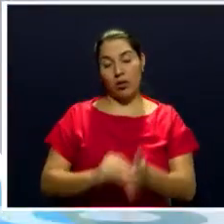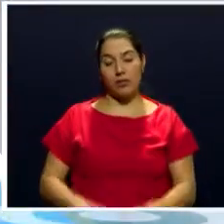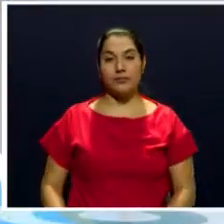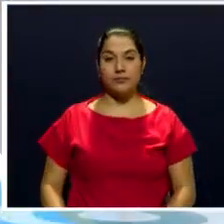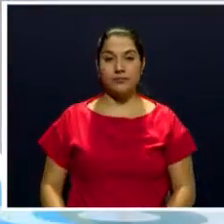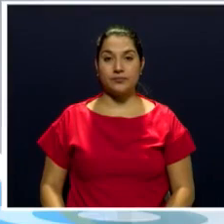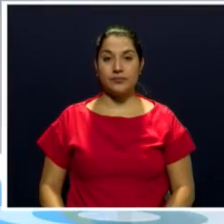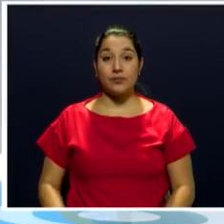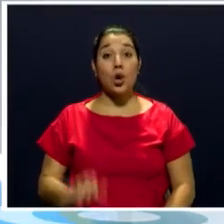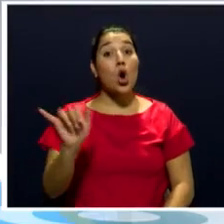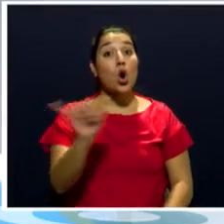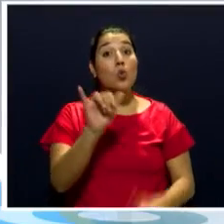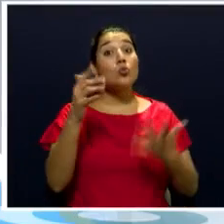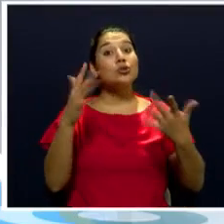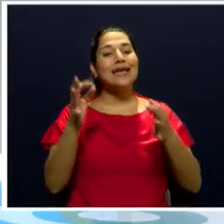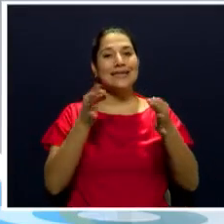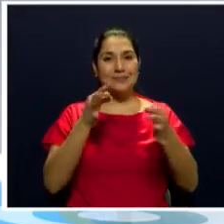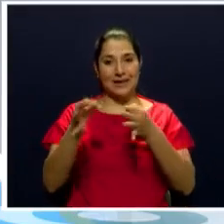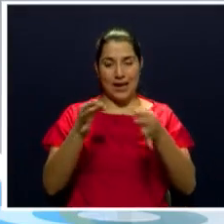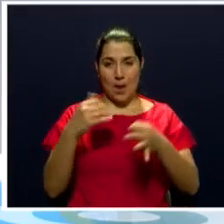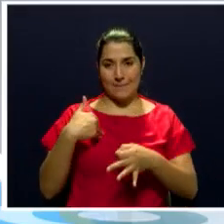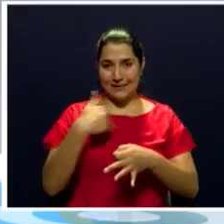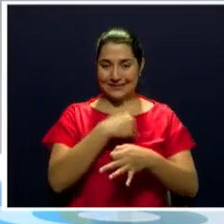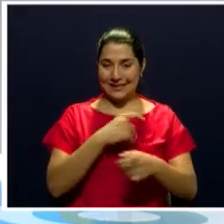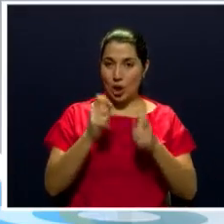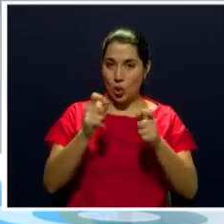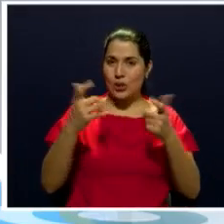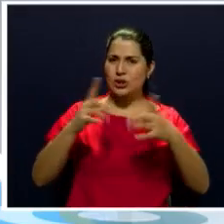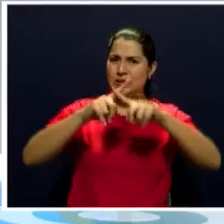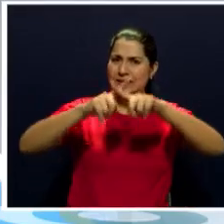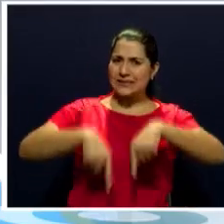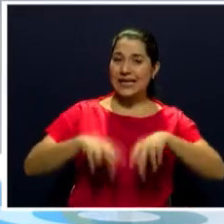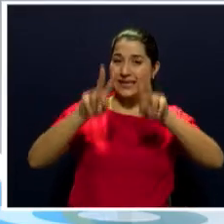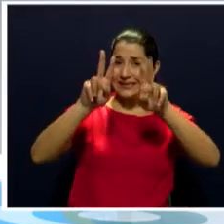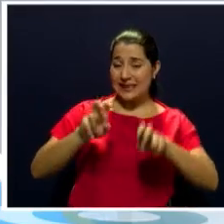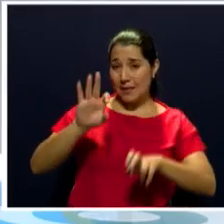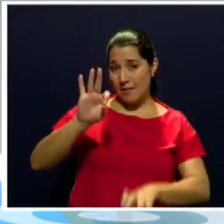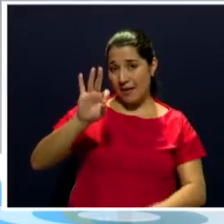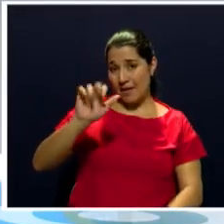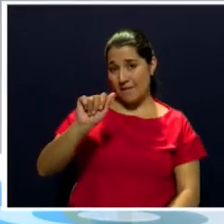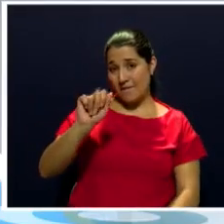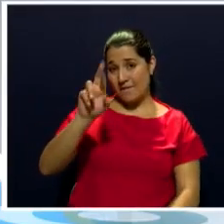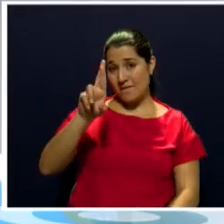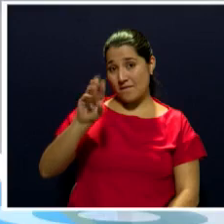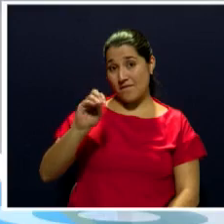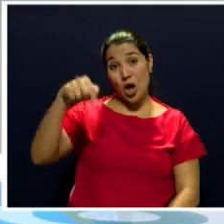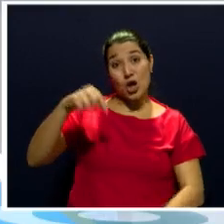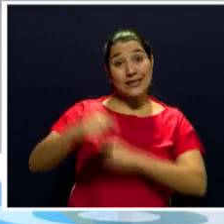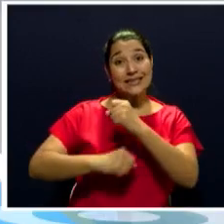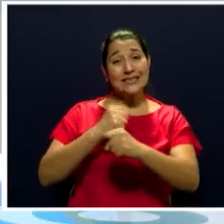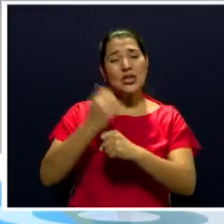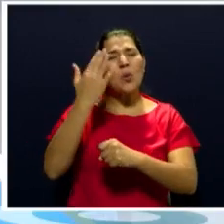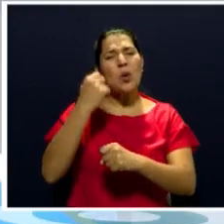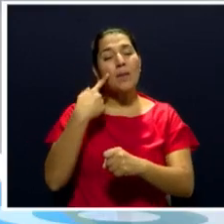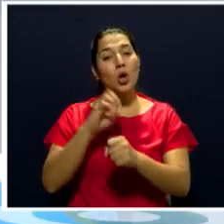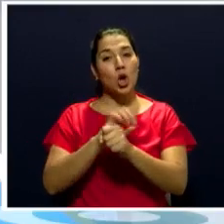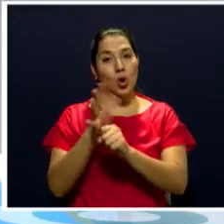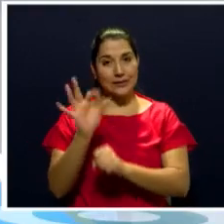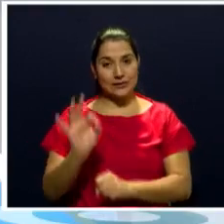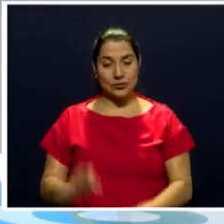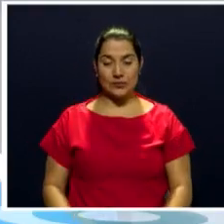Y como le adelantamos, el MEP suspendió las pruebas FARO de este año debido a la pandemia por el COVID-19.